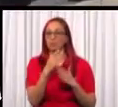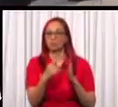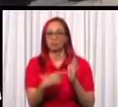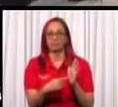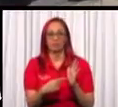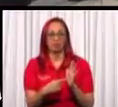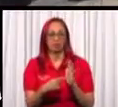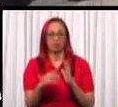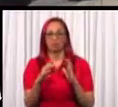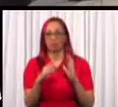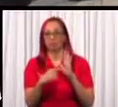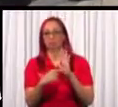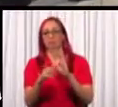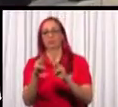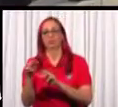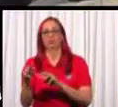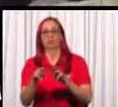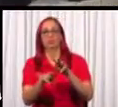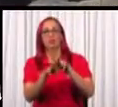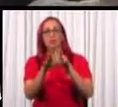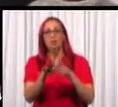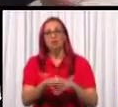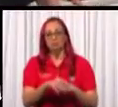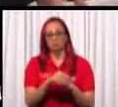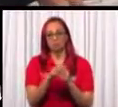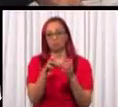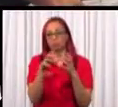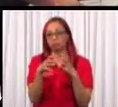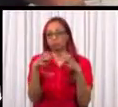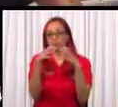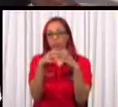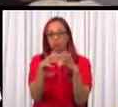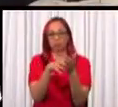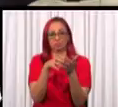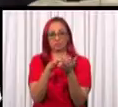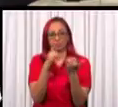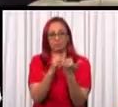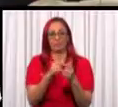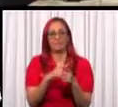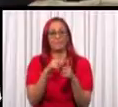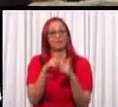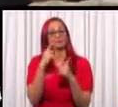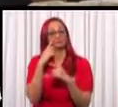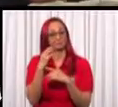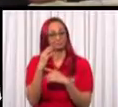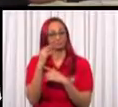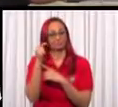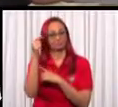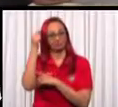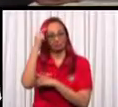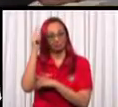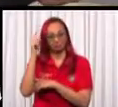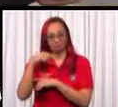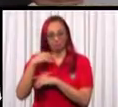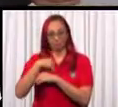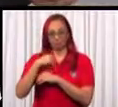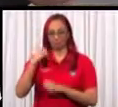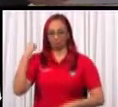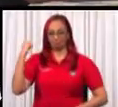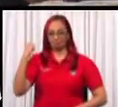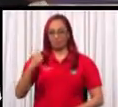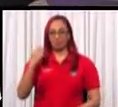o en una bolsa de arroz que se compre en cualquier parte aquí del país. Entonces, puña, el gobierno es el que tiene que tener carácter. Yo siento que el gobierno ha